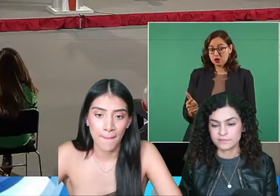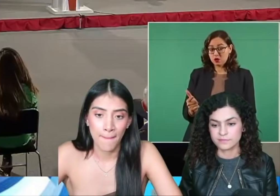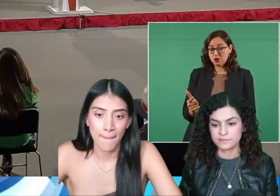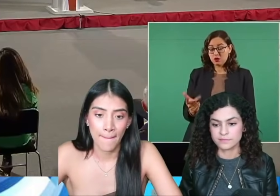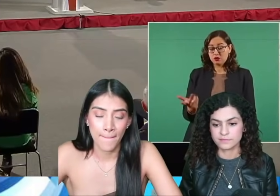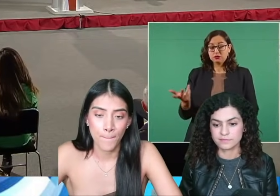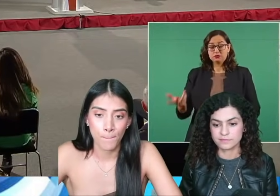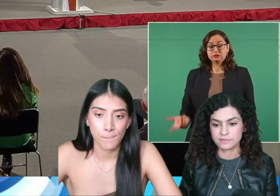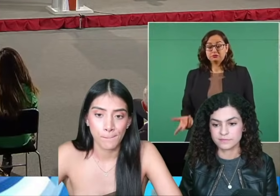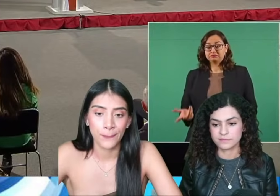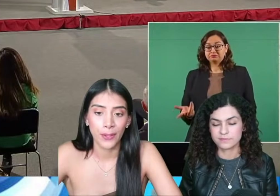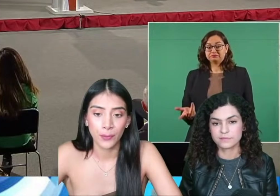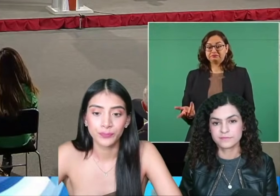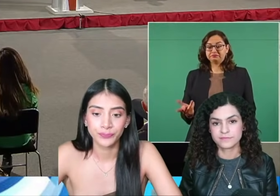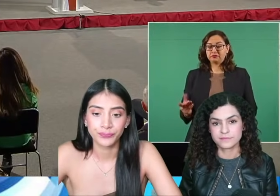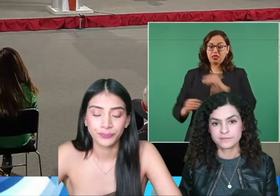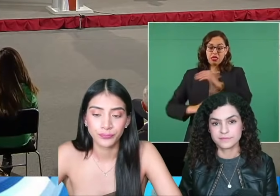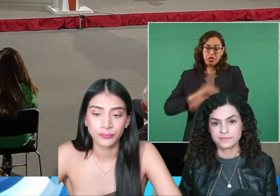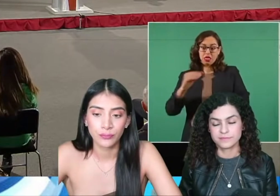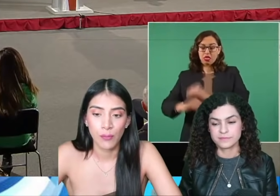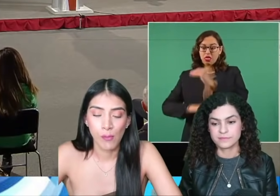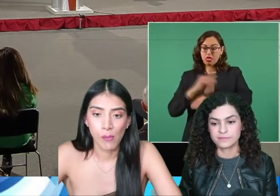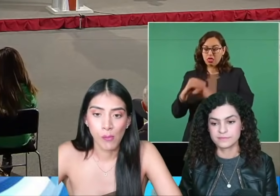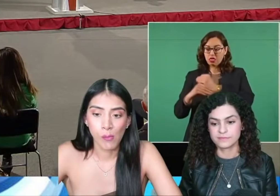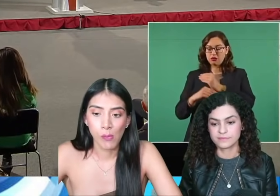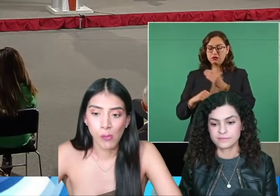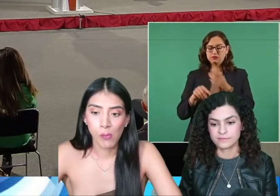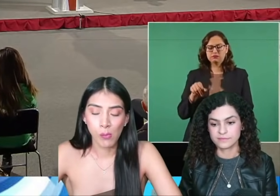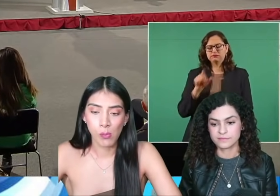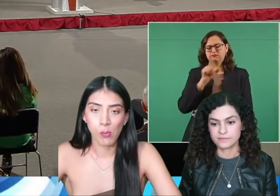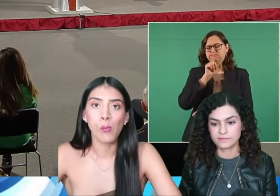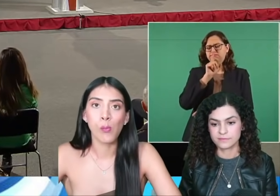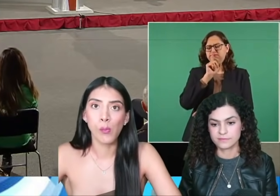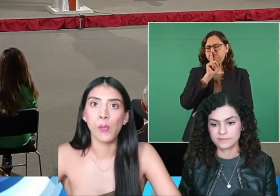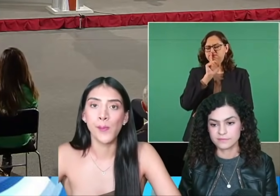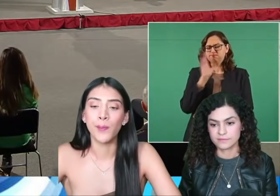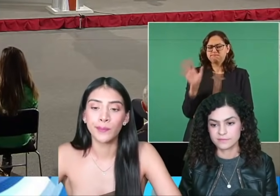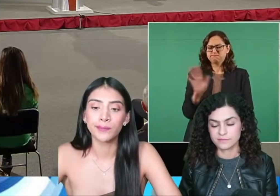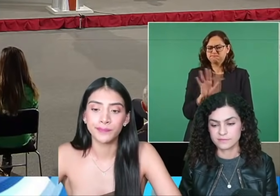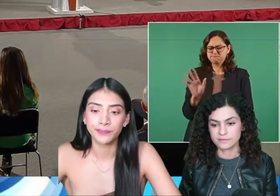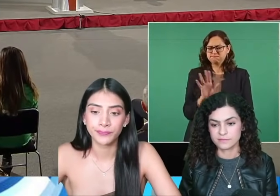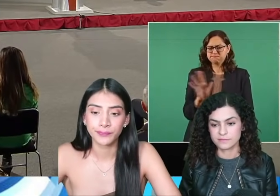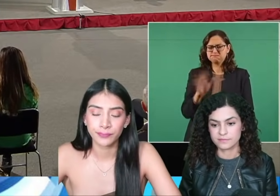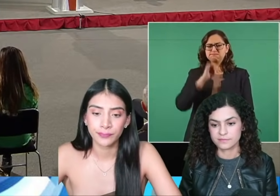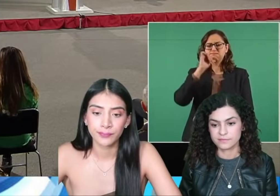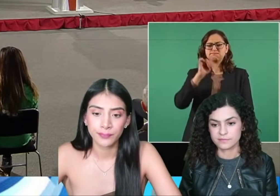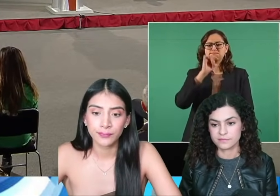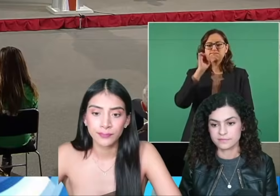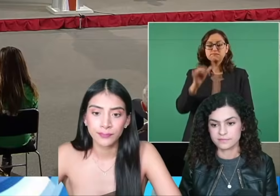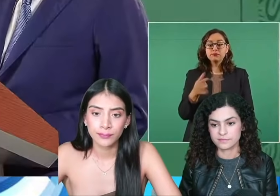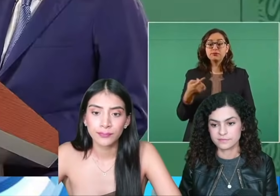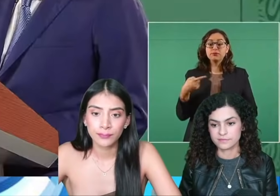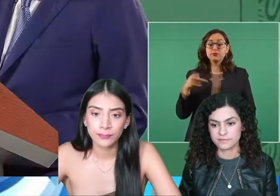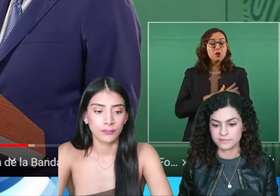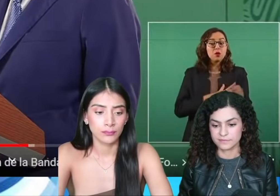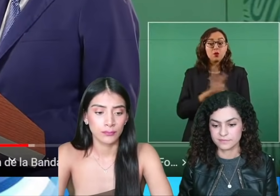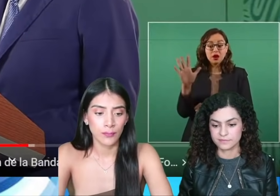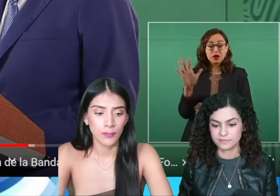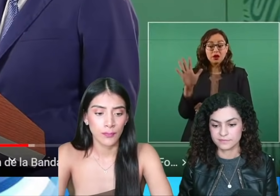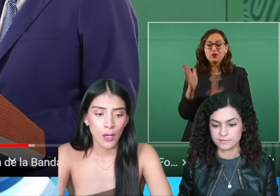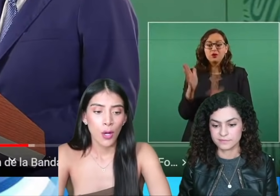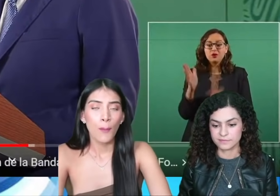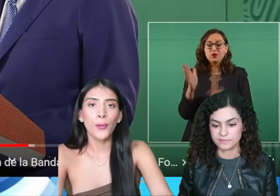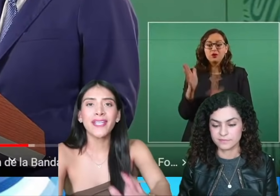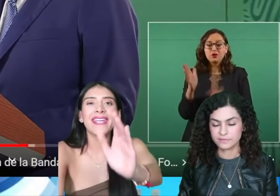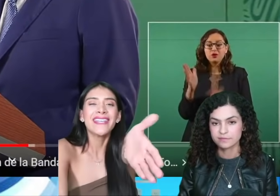caer en ninguna polémica. Lo que me preocupa de Guanajuato es la inseguridad, porque